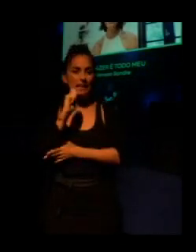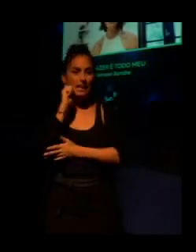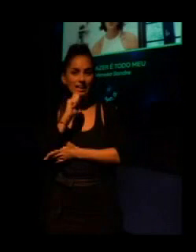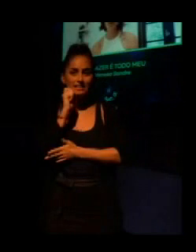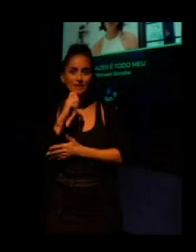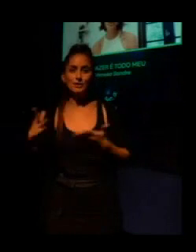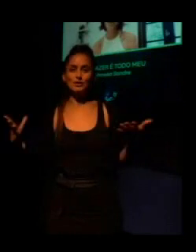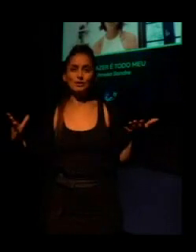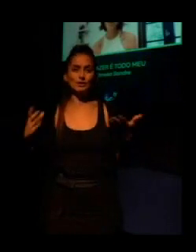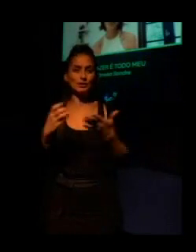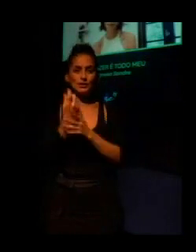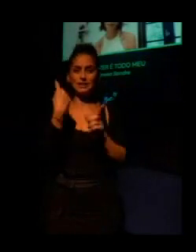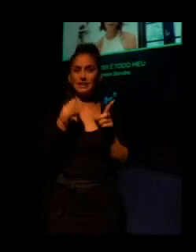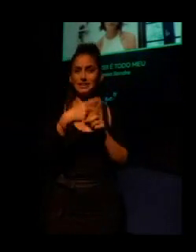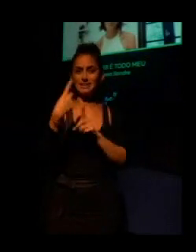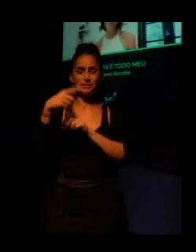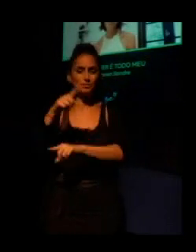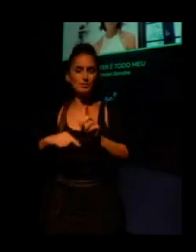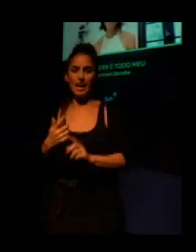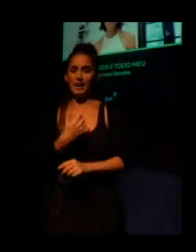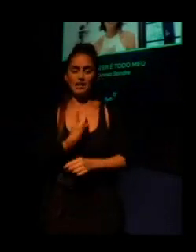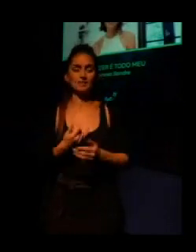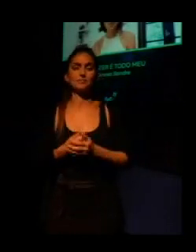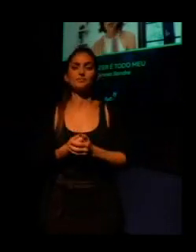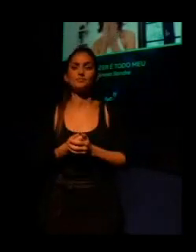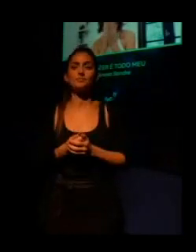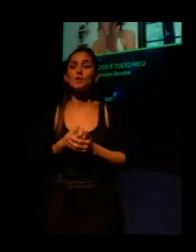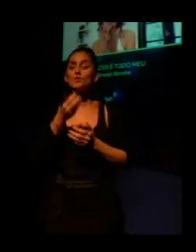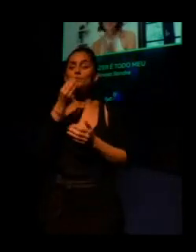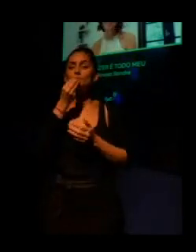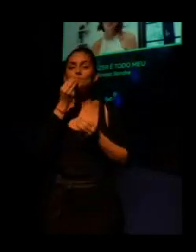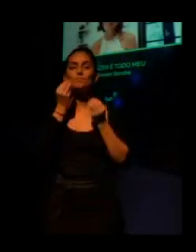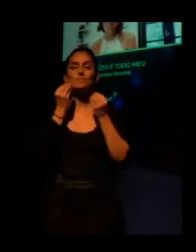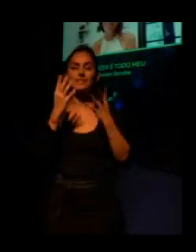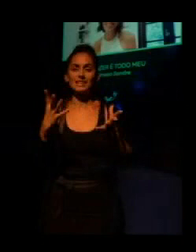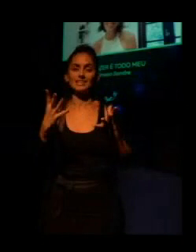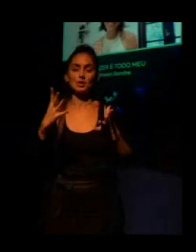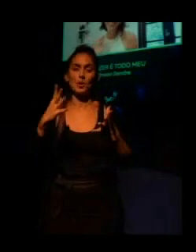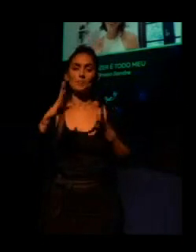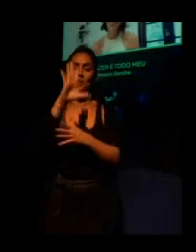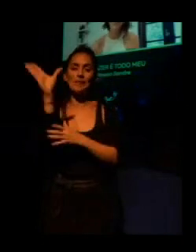las trocas que he tenido. Un gran beso desde Brasil.